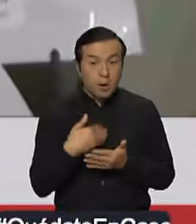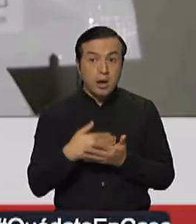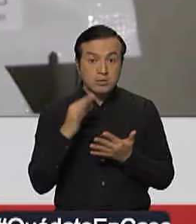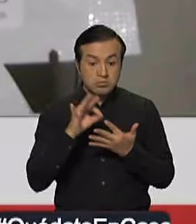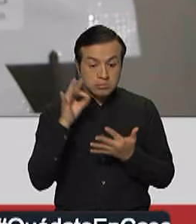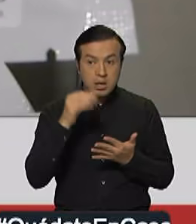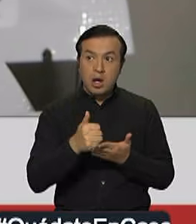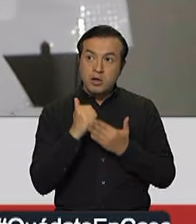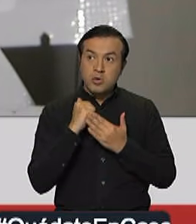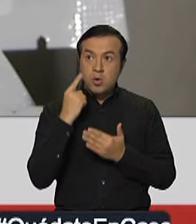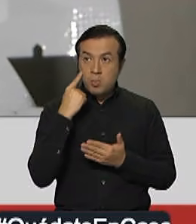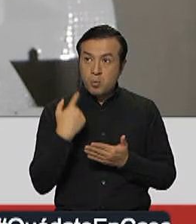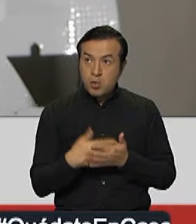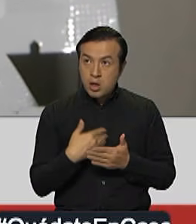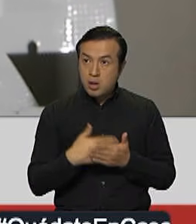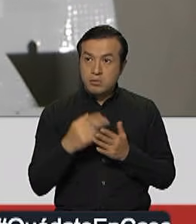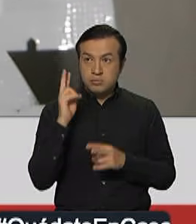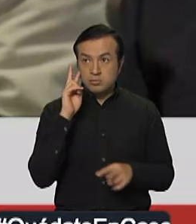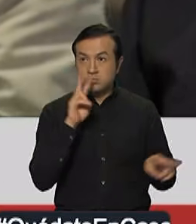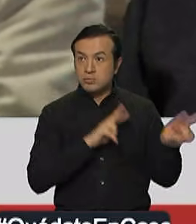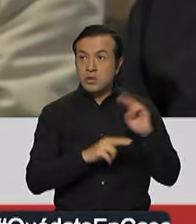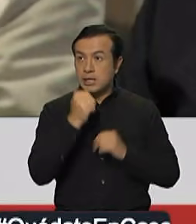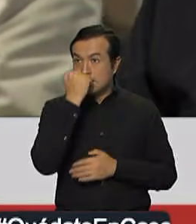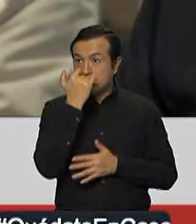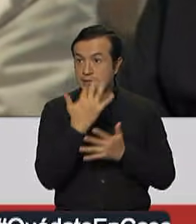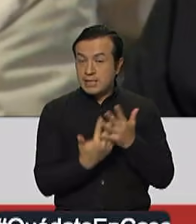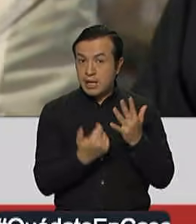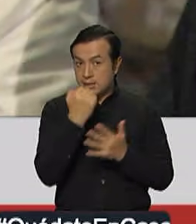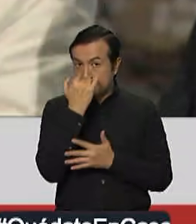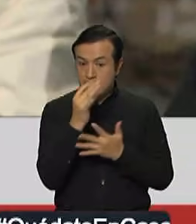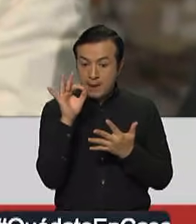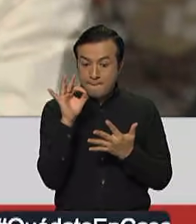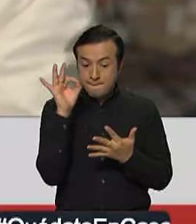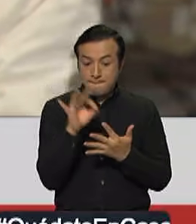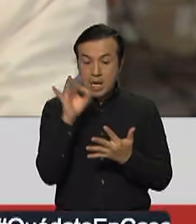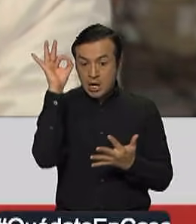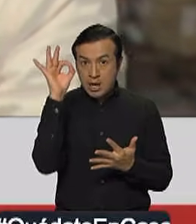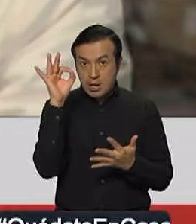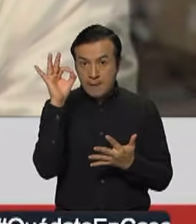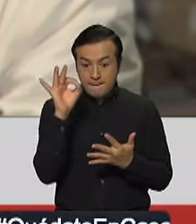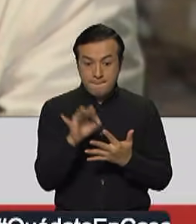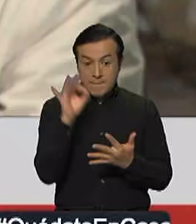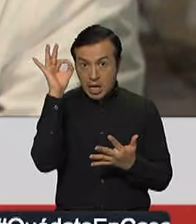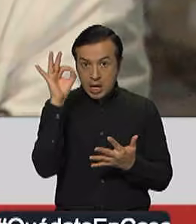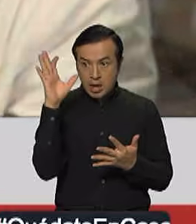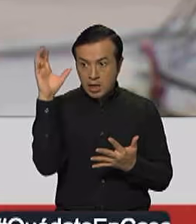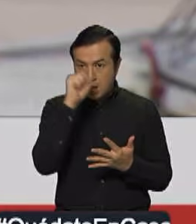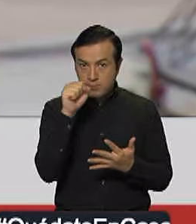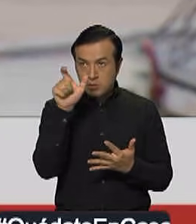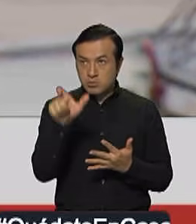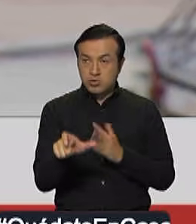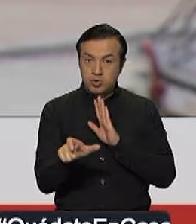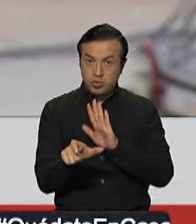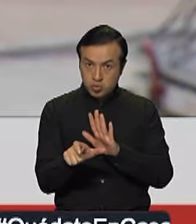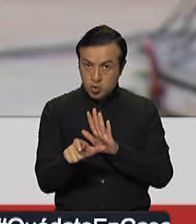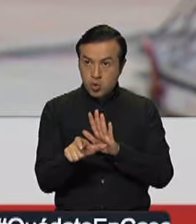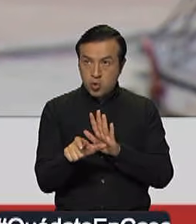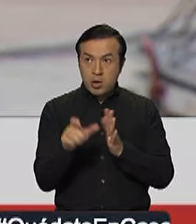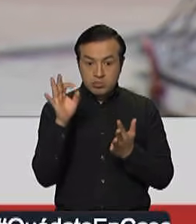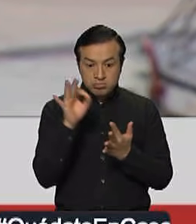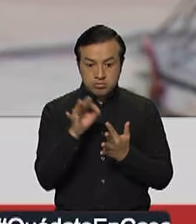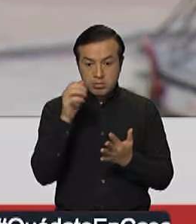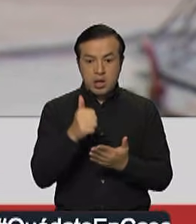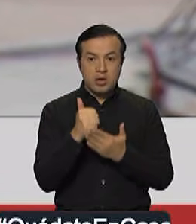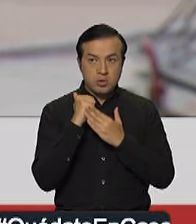a través de la toma de una pequeña muestra de sangre por intermedio de un leve pinchazo en el dedo índice del paciente. Son pruebas complementarias.